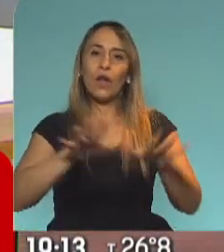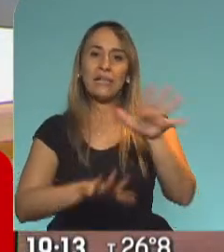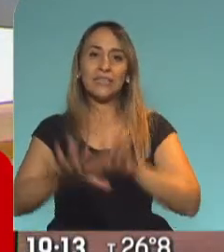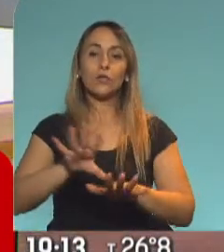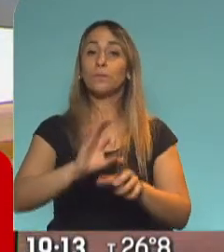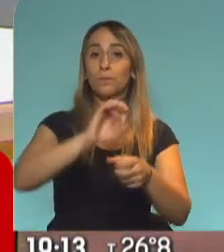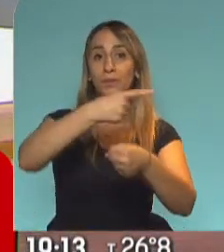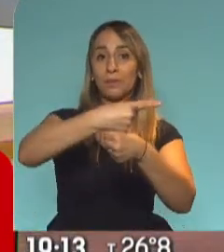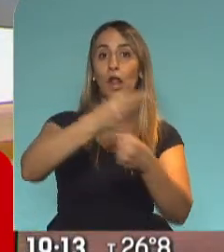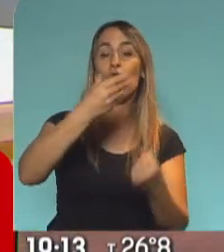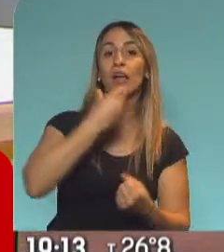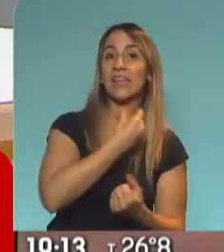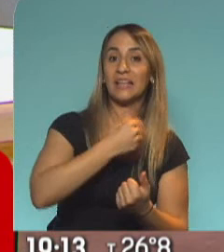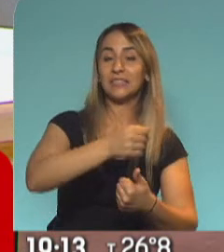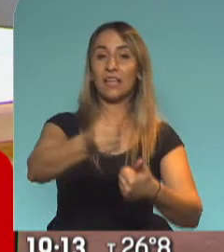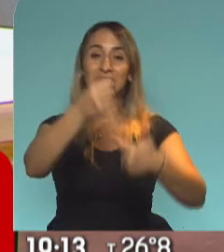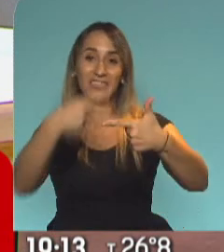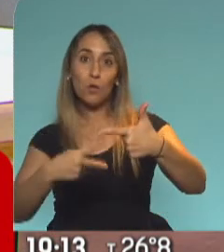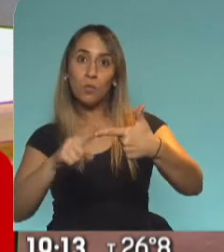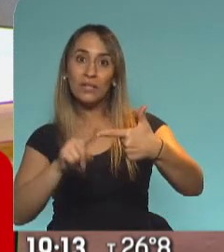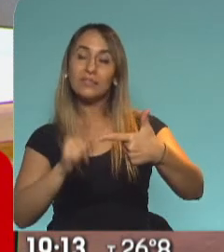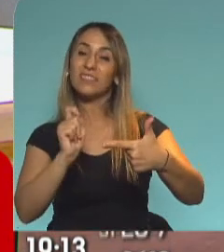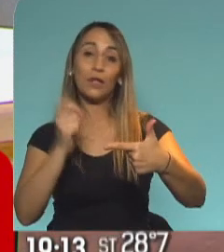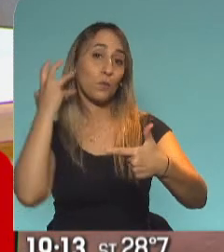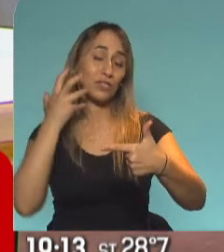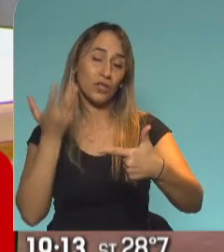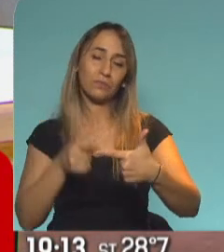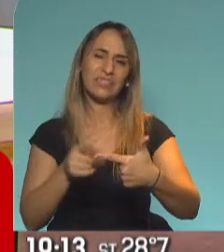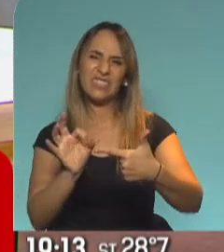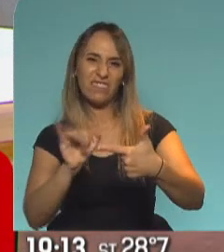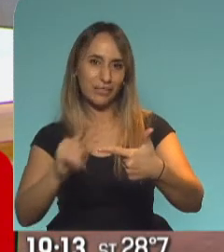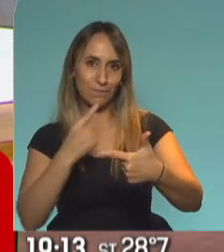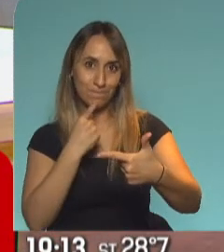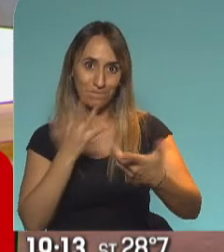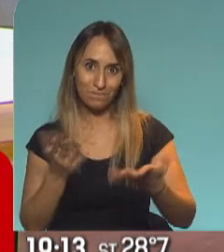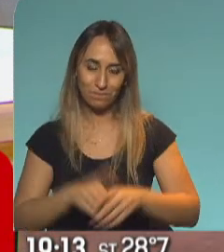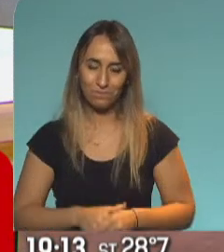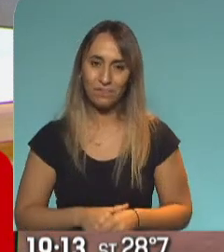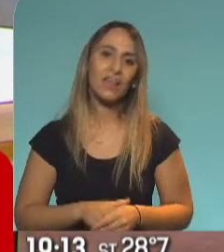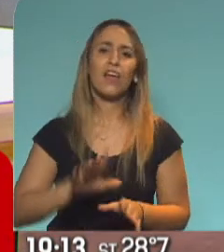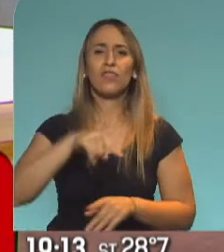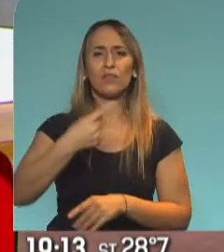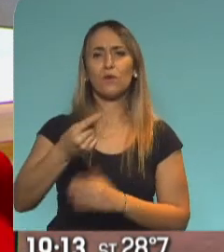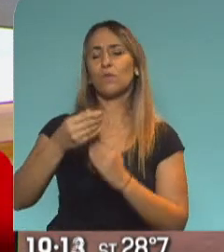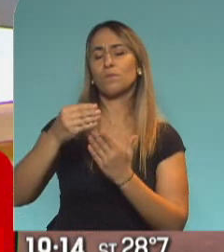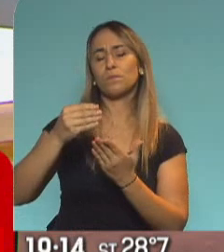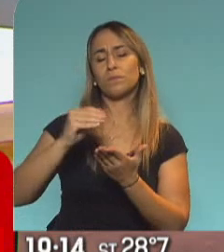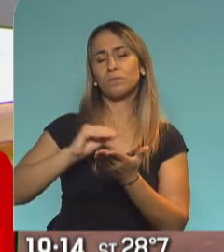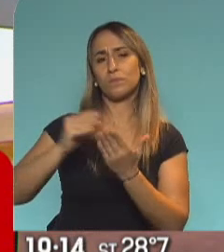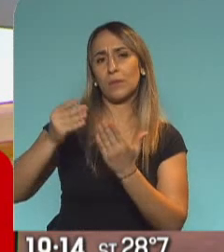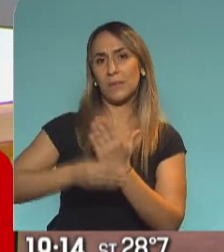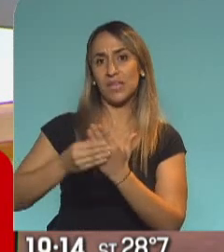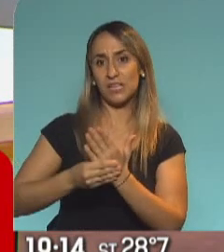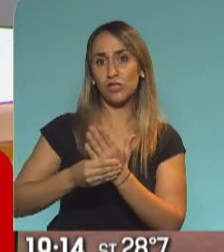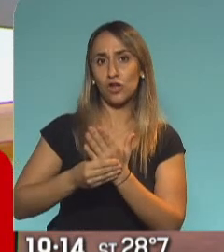González García. Bien, en un ratito aquí en nuestros estudios un ministro del Gabinete Nacional, como para hablar de varios temas